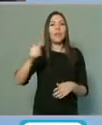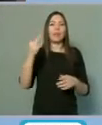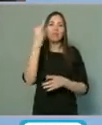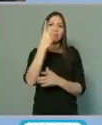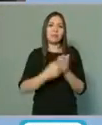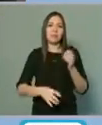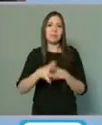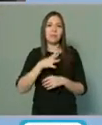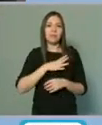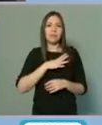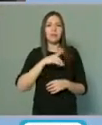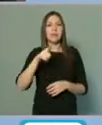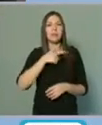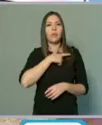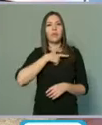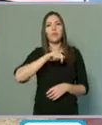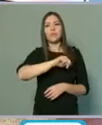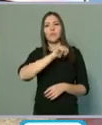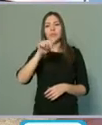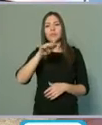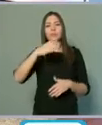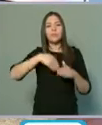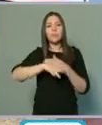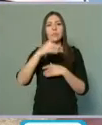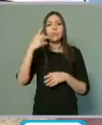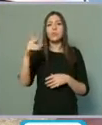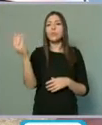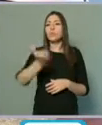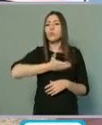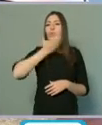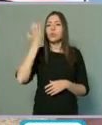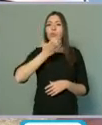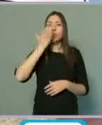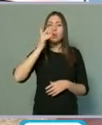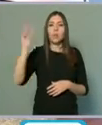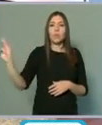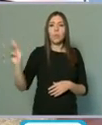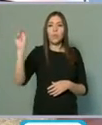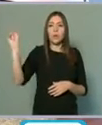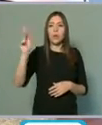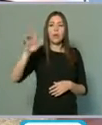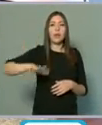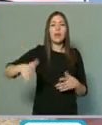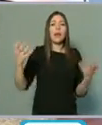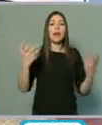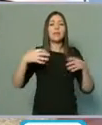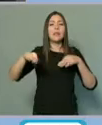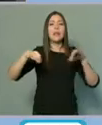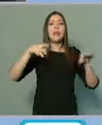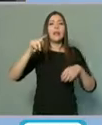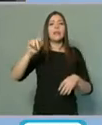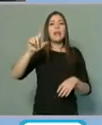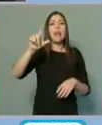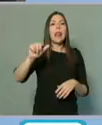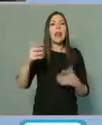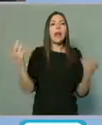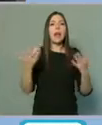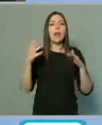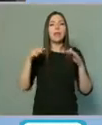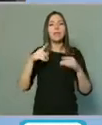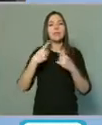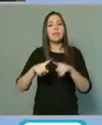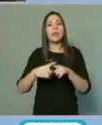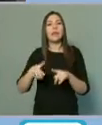mencionar, que es los telares, toda la tradición que tiene el pueblito y la zona de hacer telares de lana, digamos de